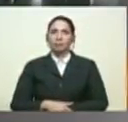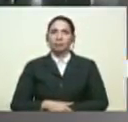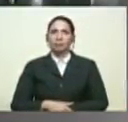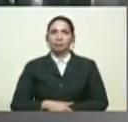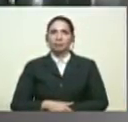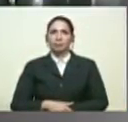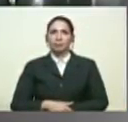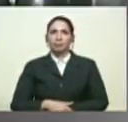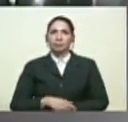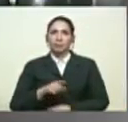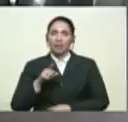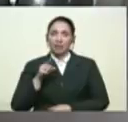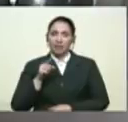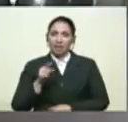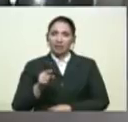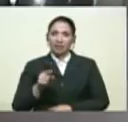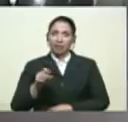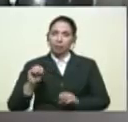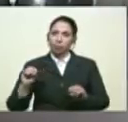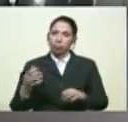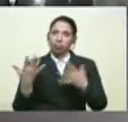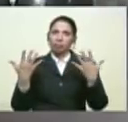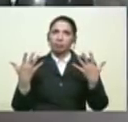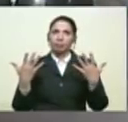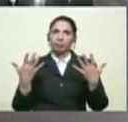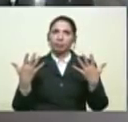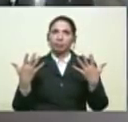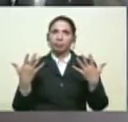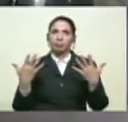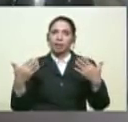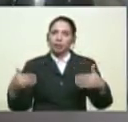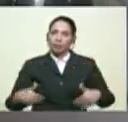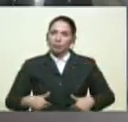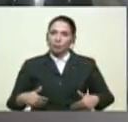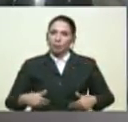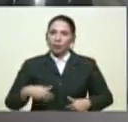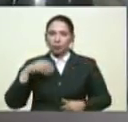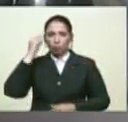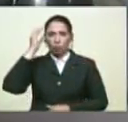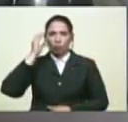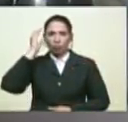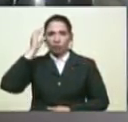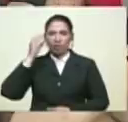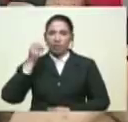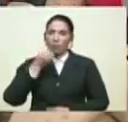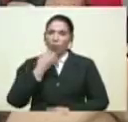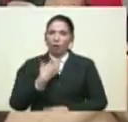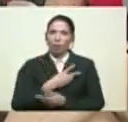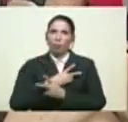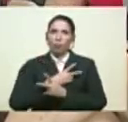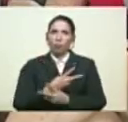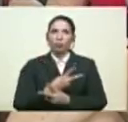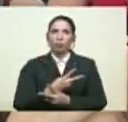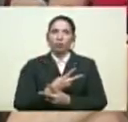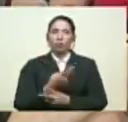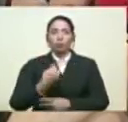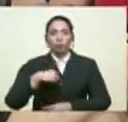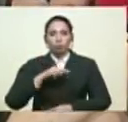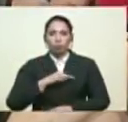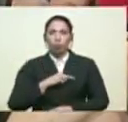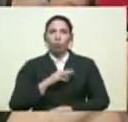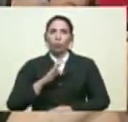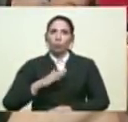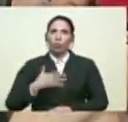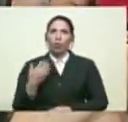Y así como hemos logrado milagros con el esfuerzo, la conciencia y la buena voluntad, nosotros vamos a lograr